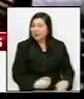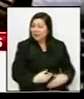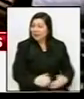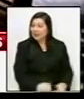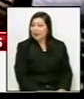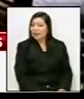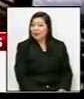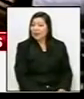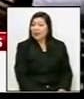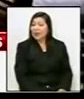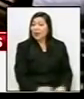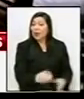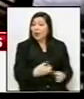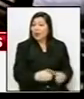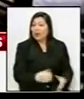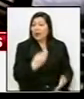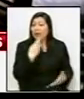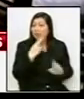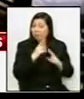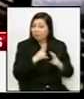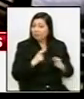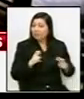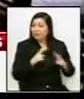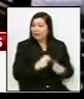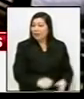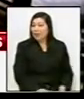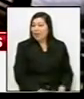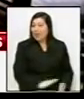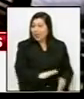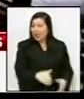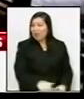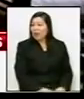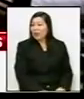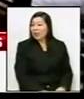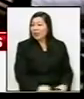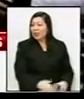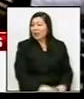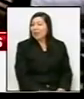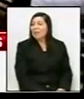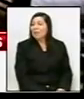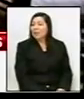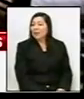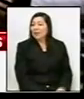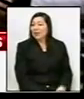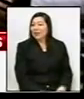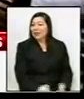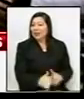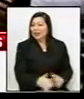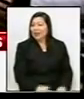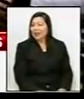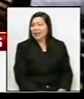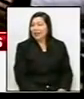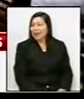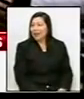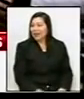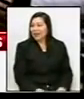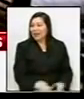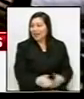Se les hizo un procedimiento. La Comisión de Justicia los investigó y encontró que habían cometido falta grave y por eso los